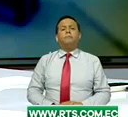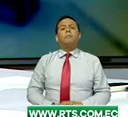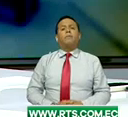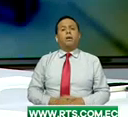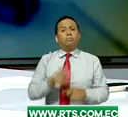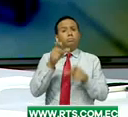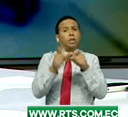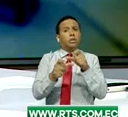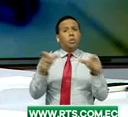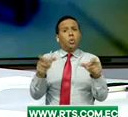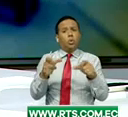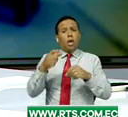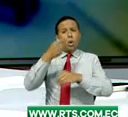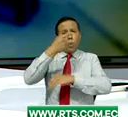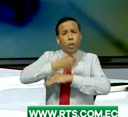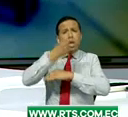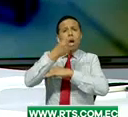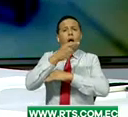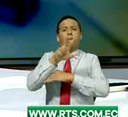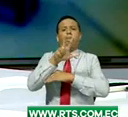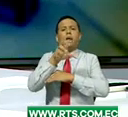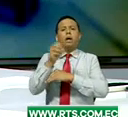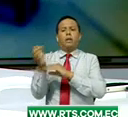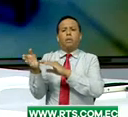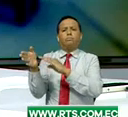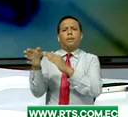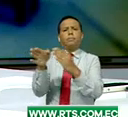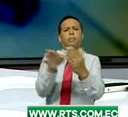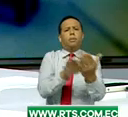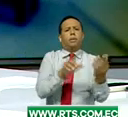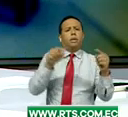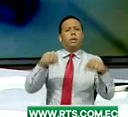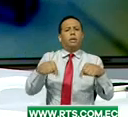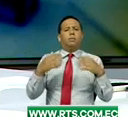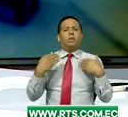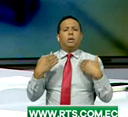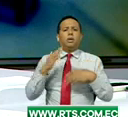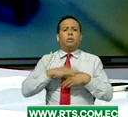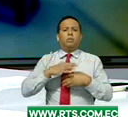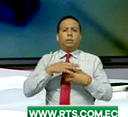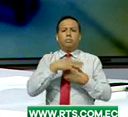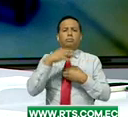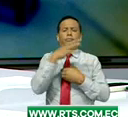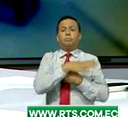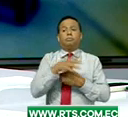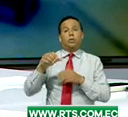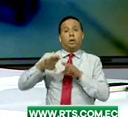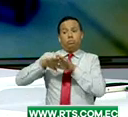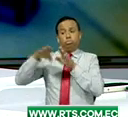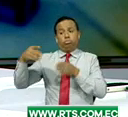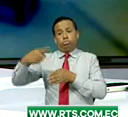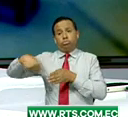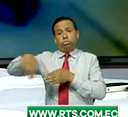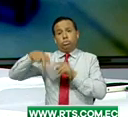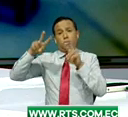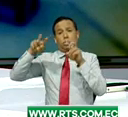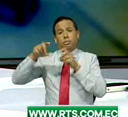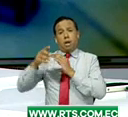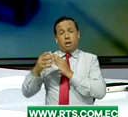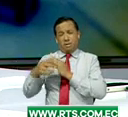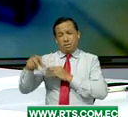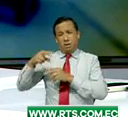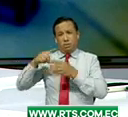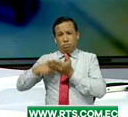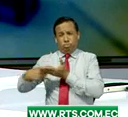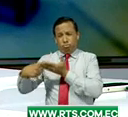Llega el número de muertes diarias por COVID-19 en Guayaquil. Estas cifras las dio a conocer la Mesa Técnica Epidemiológica del Cantón, que anunció que la